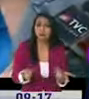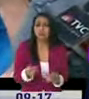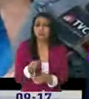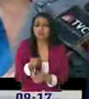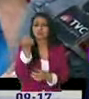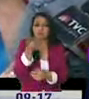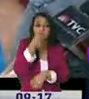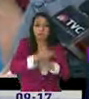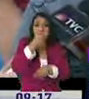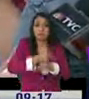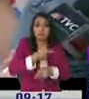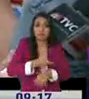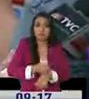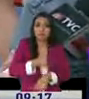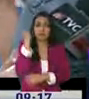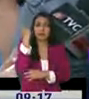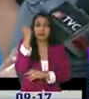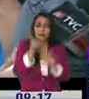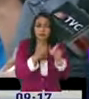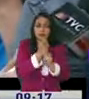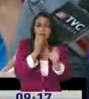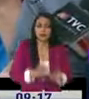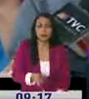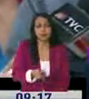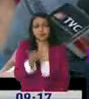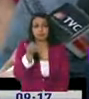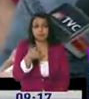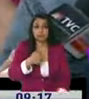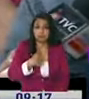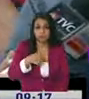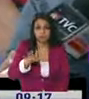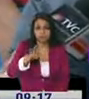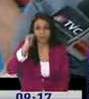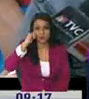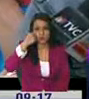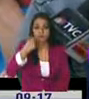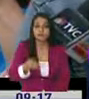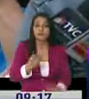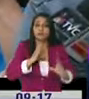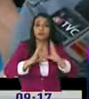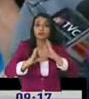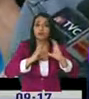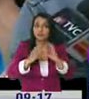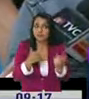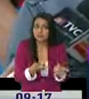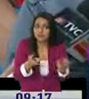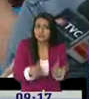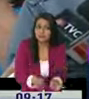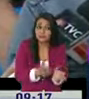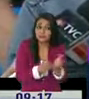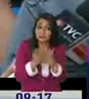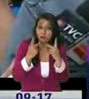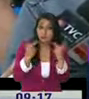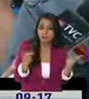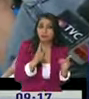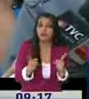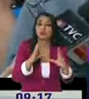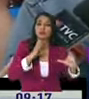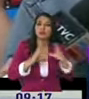aquellas disposiciones que afectan los derechos de los trabajadores. Y no nos olvidemos que la comunicación no puede ser vista como un servicio público, es